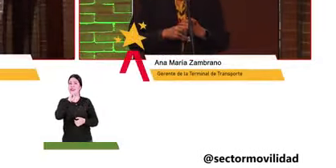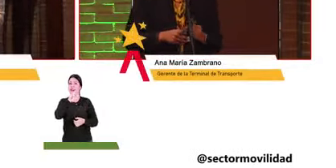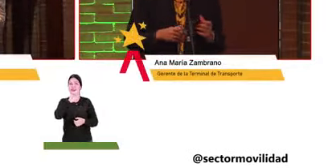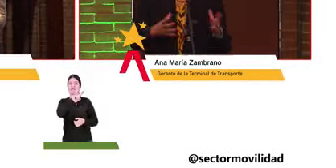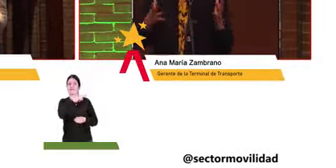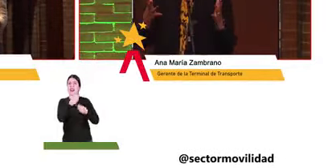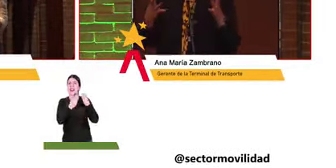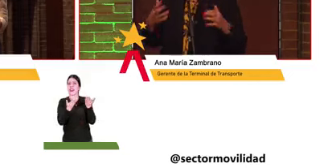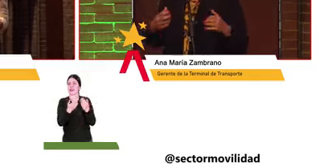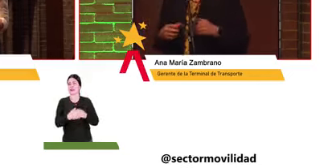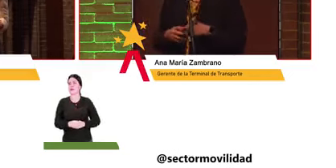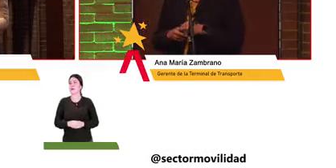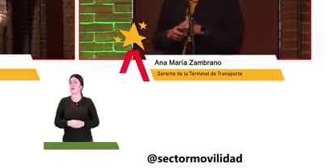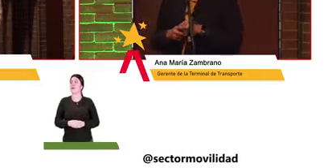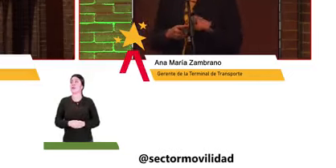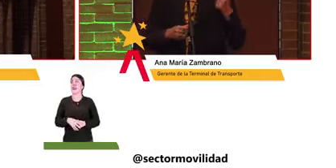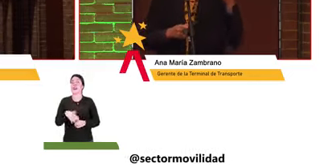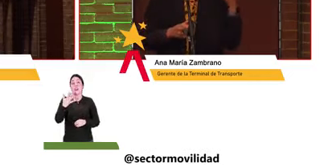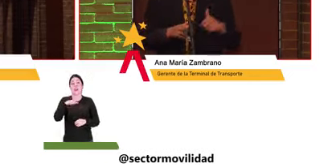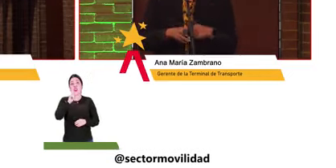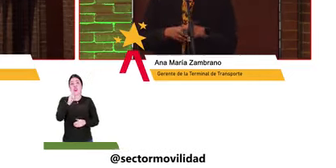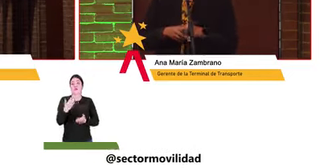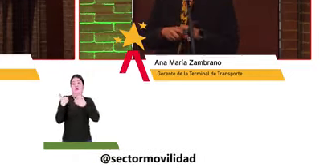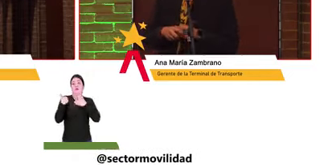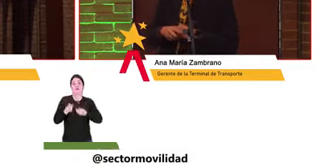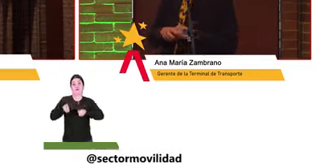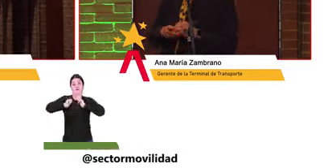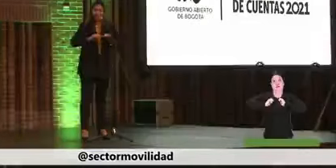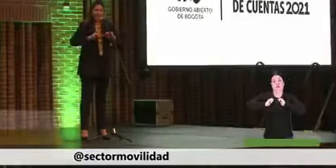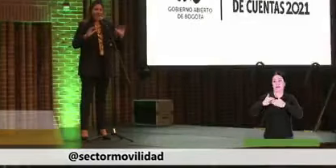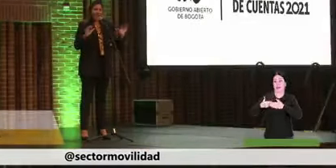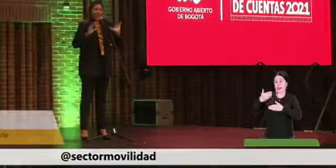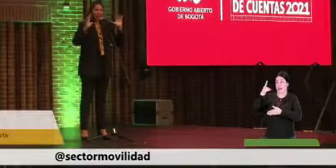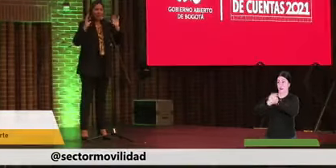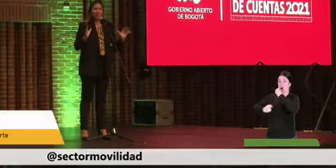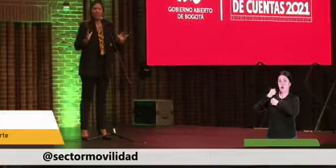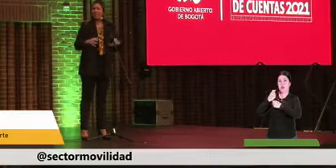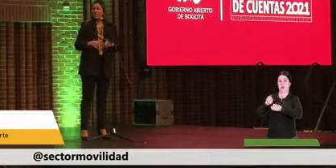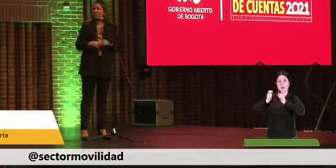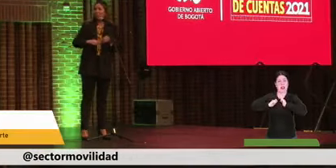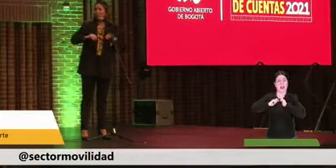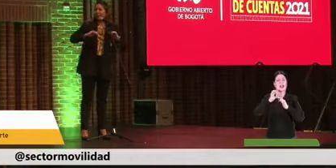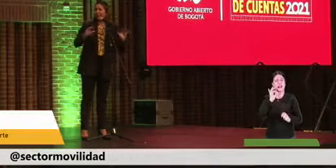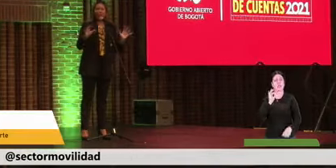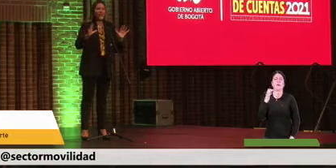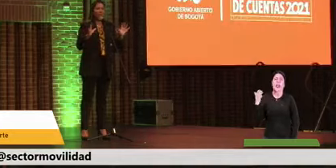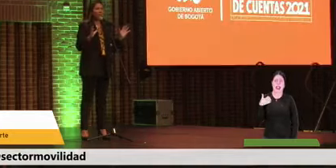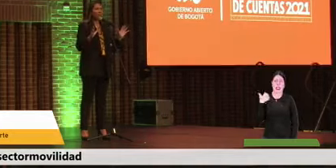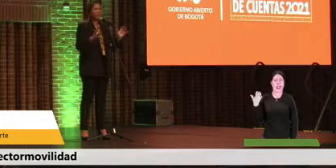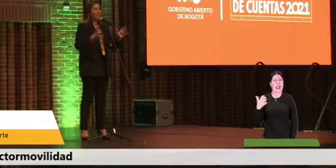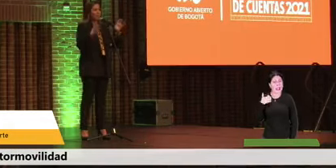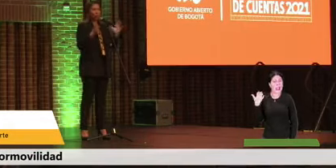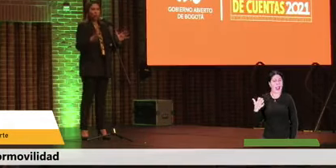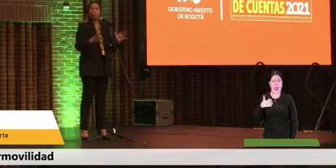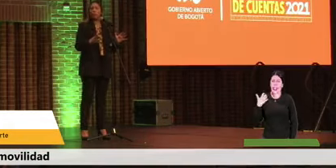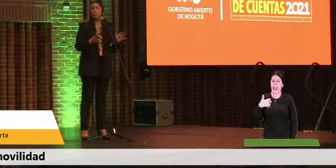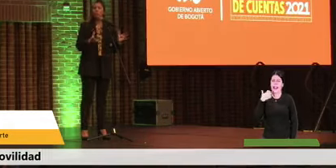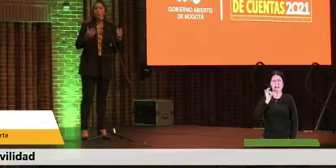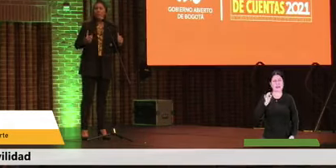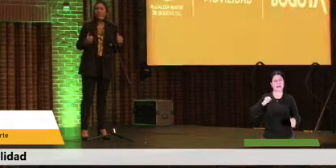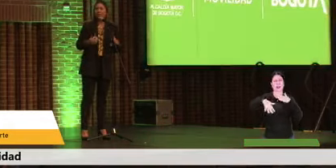Bueno, apenas asumí este rol, que eso es hace un año, recibía la queja permanente, el bombardeo en redes sociales de todos